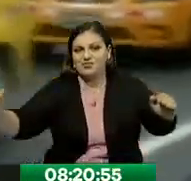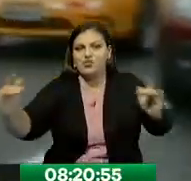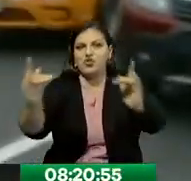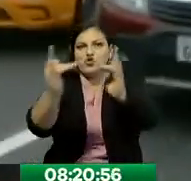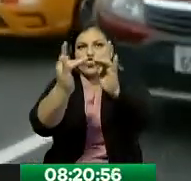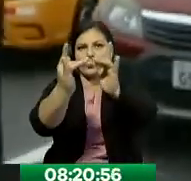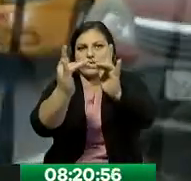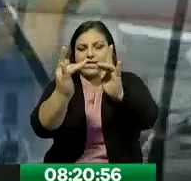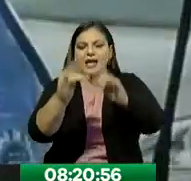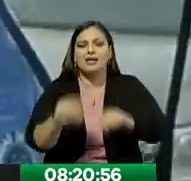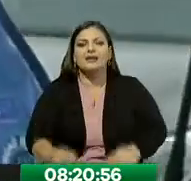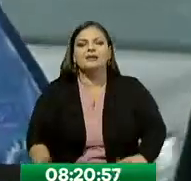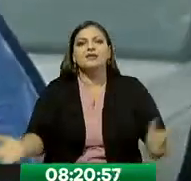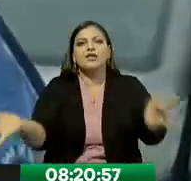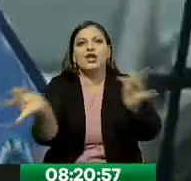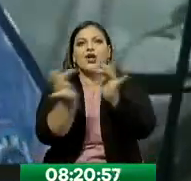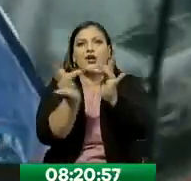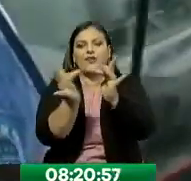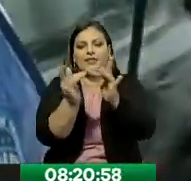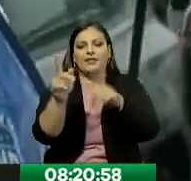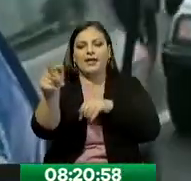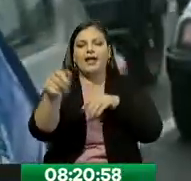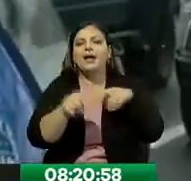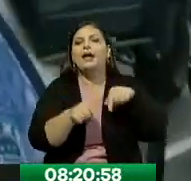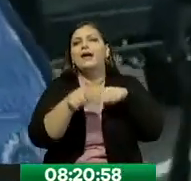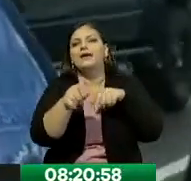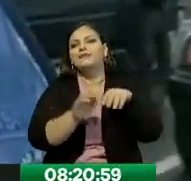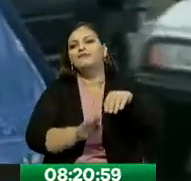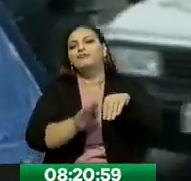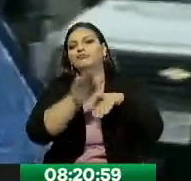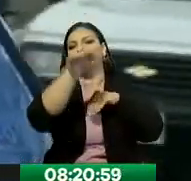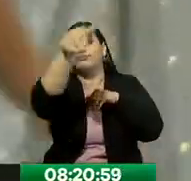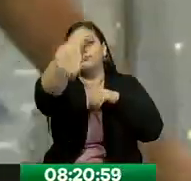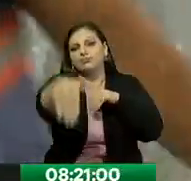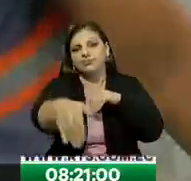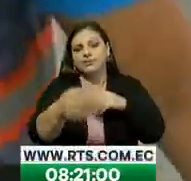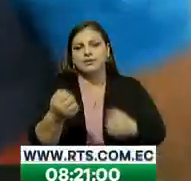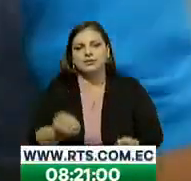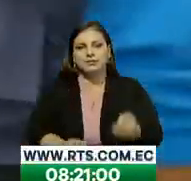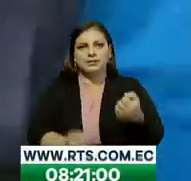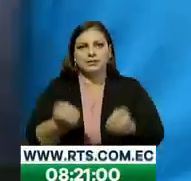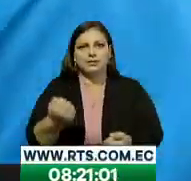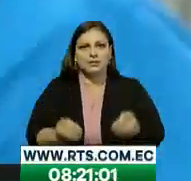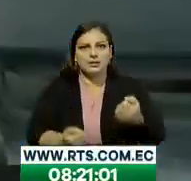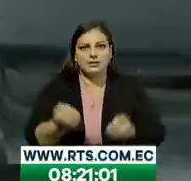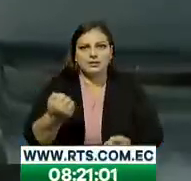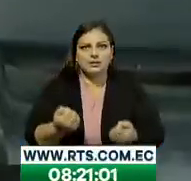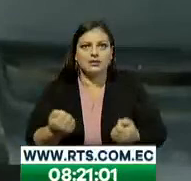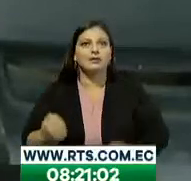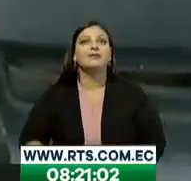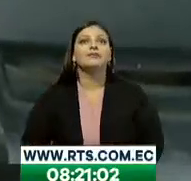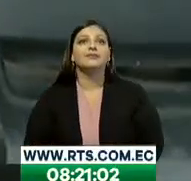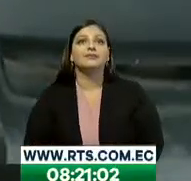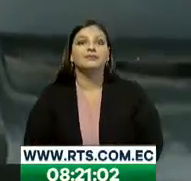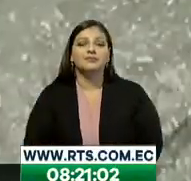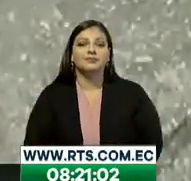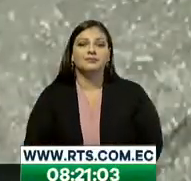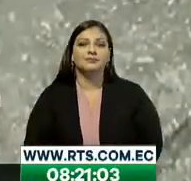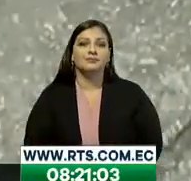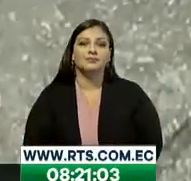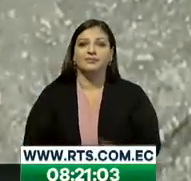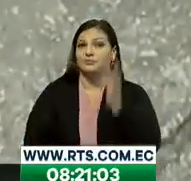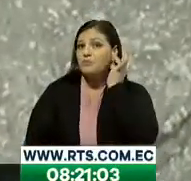de Telconnect, produciéndose el accidente, como usted se da cuenta. Paradójicamente, el conductor de la camioneta no